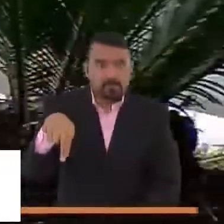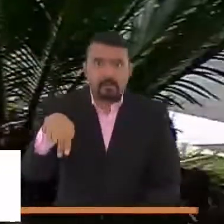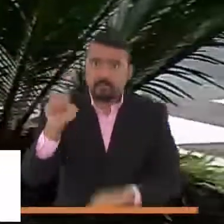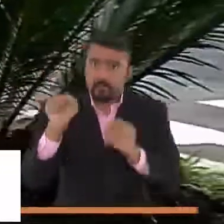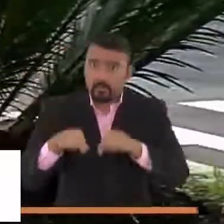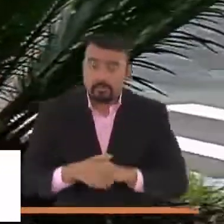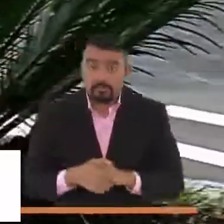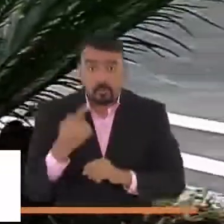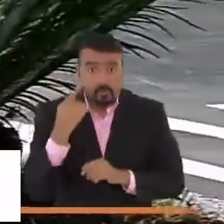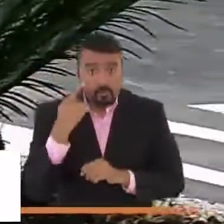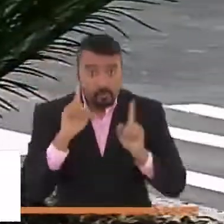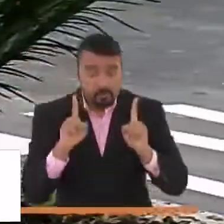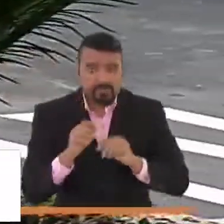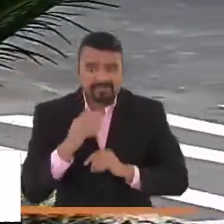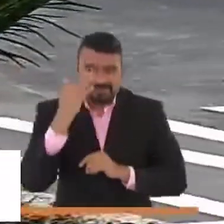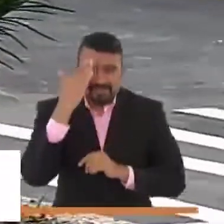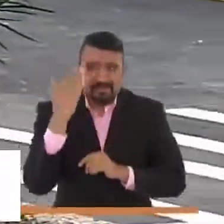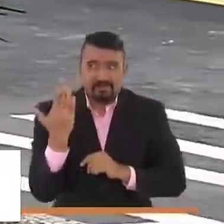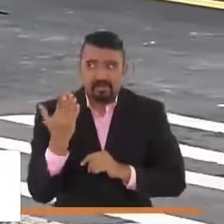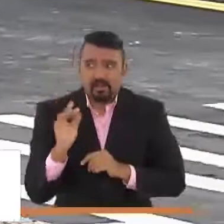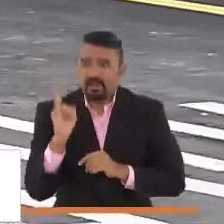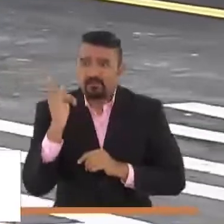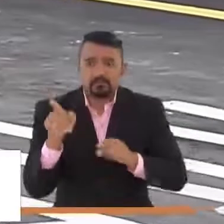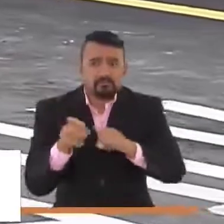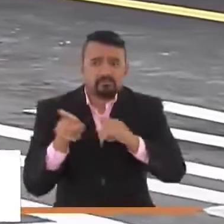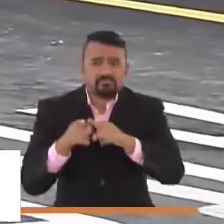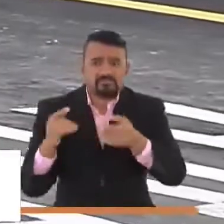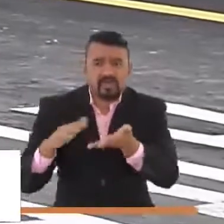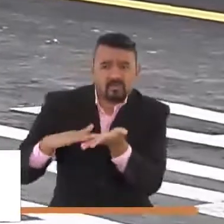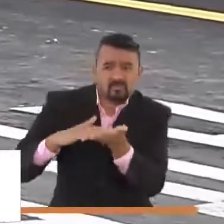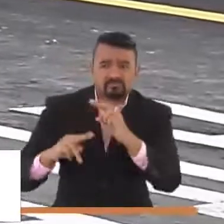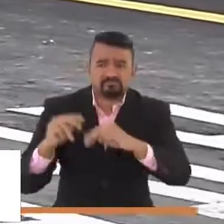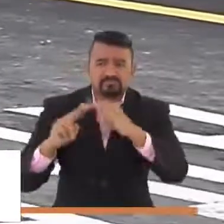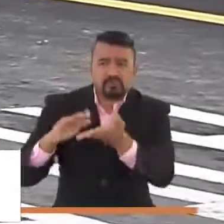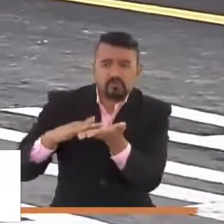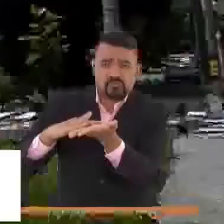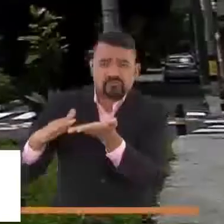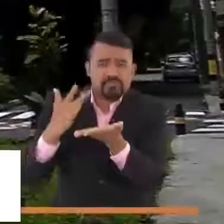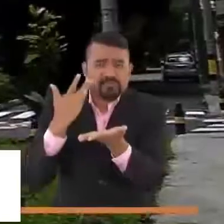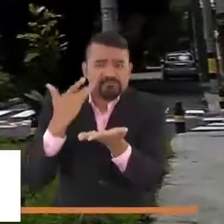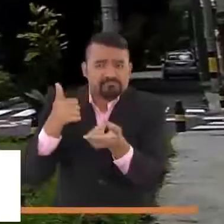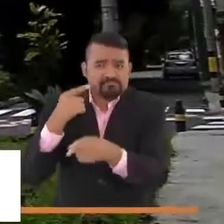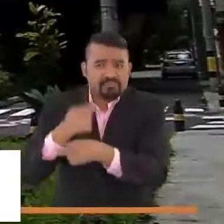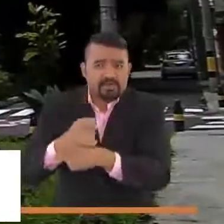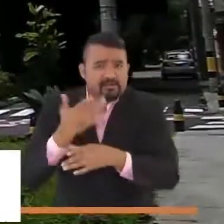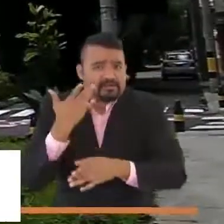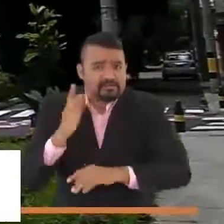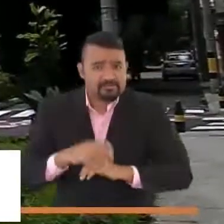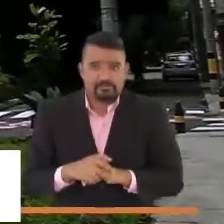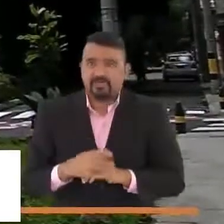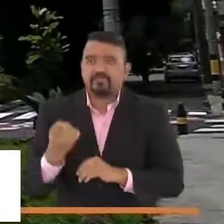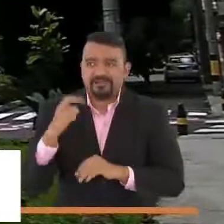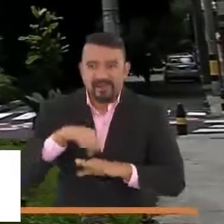puede pasar por alto. Cuando usted ve, no es simplemente una ampliación vial, sino que es una obra integral.